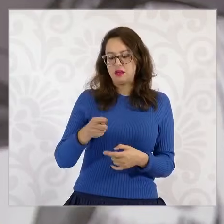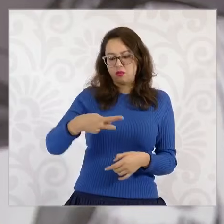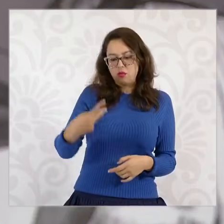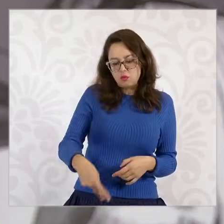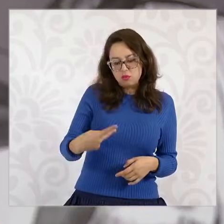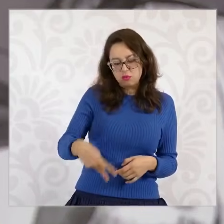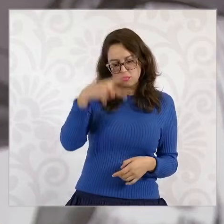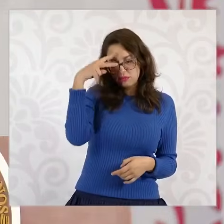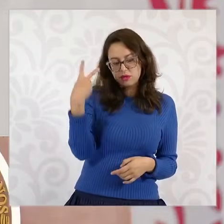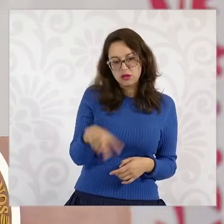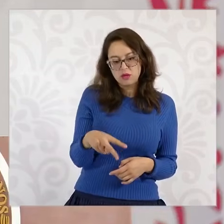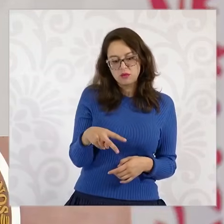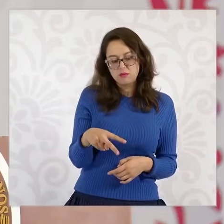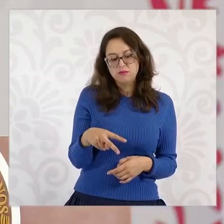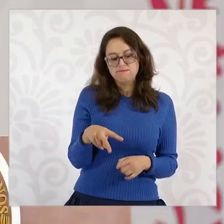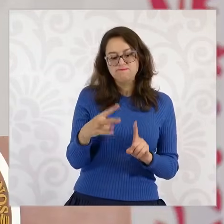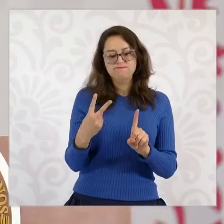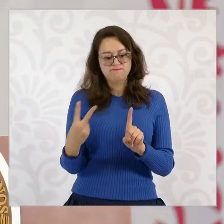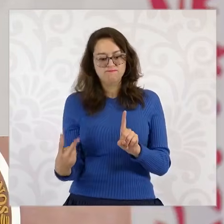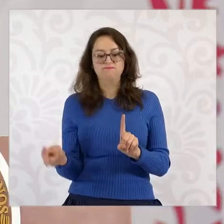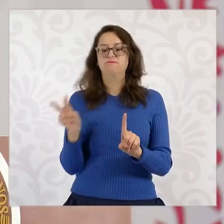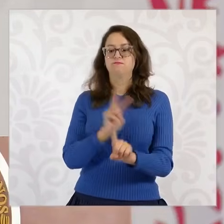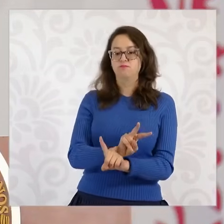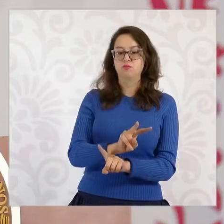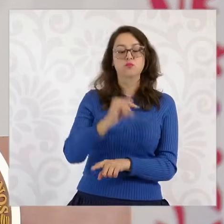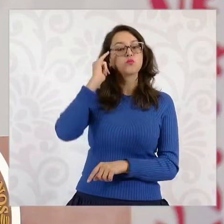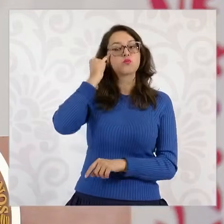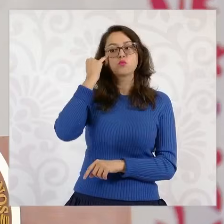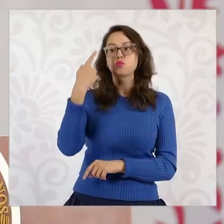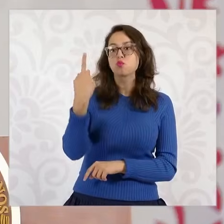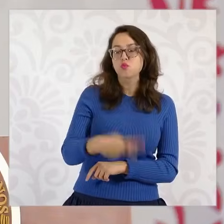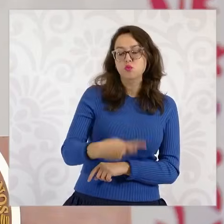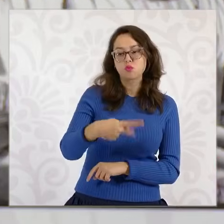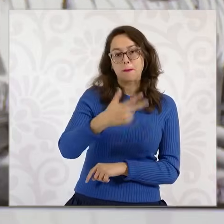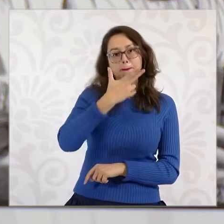México, sino también de la dignidad de los pueblos de hoy,